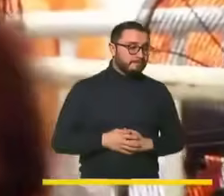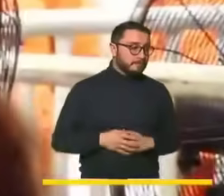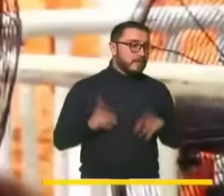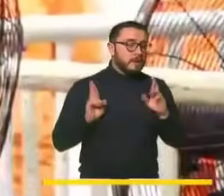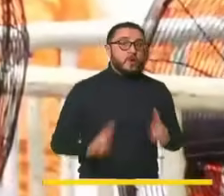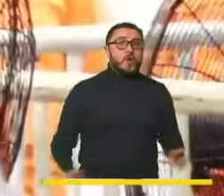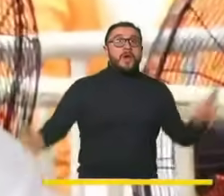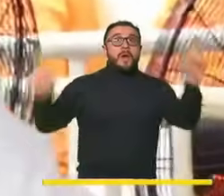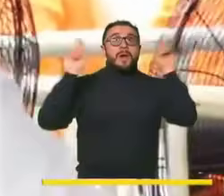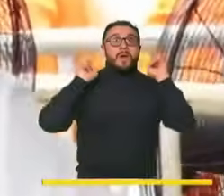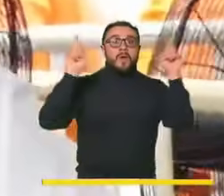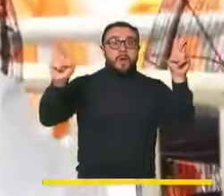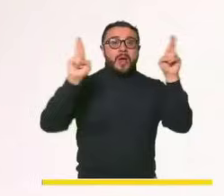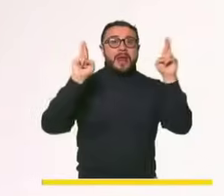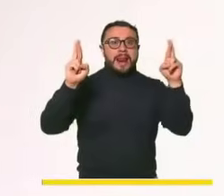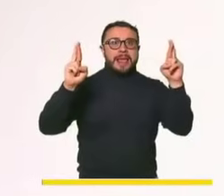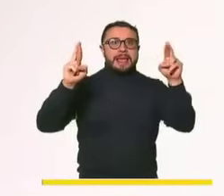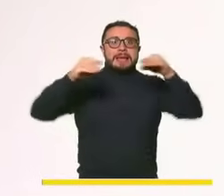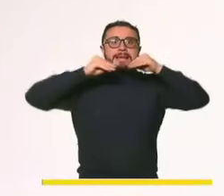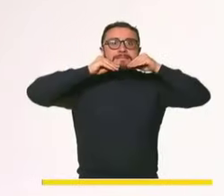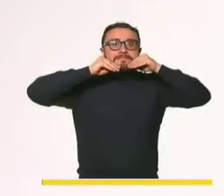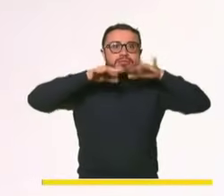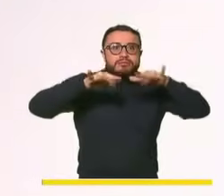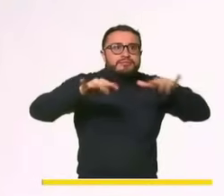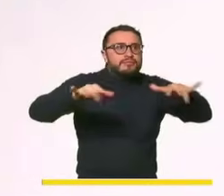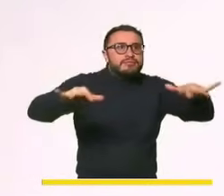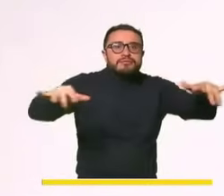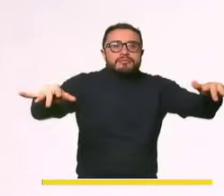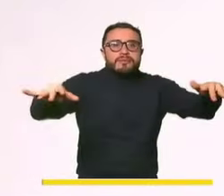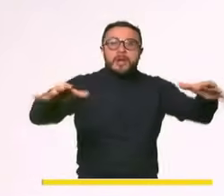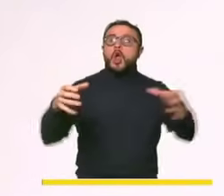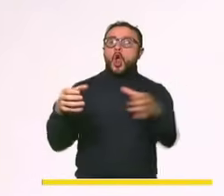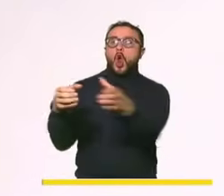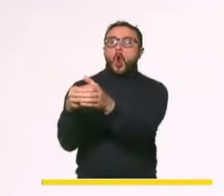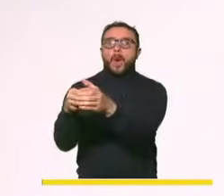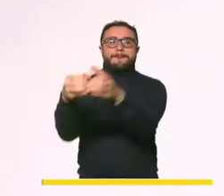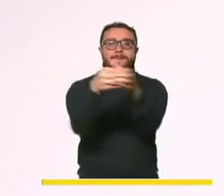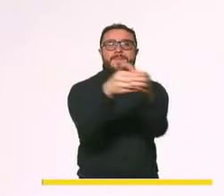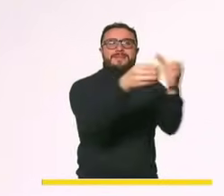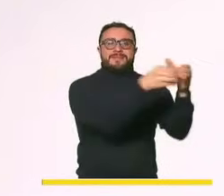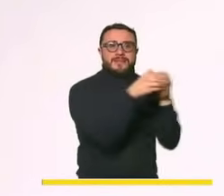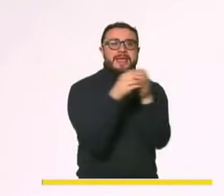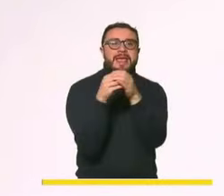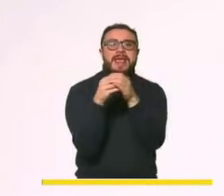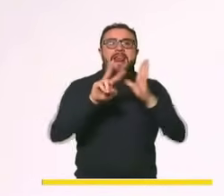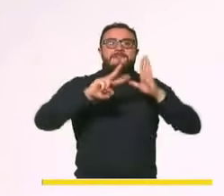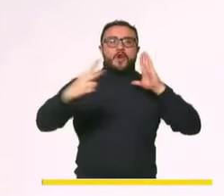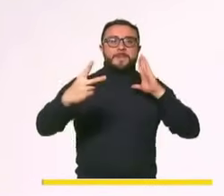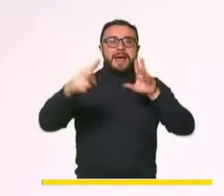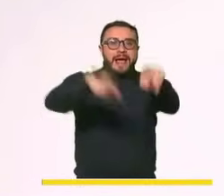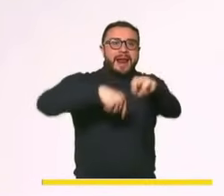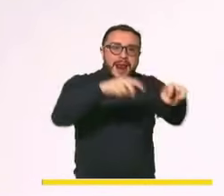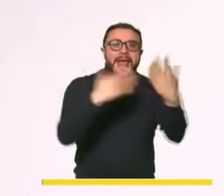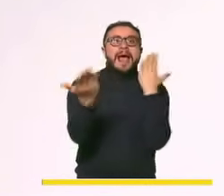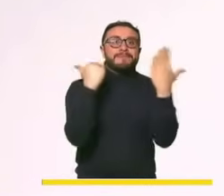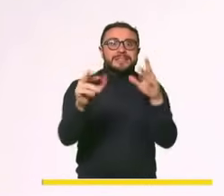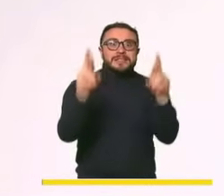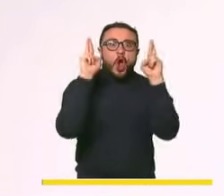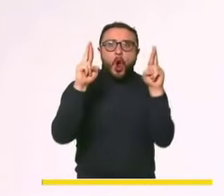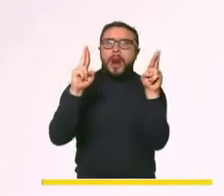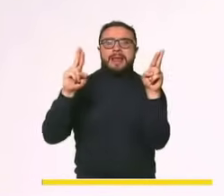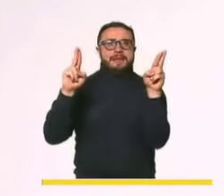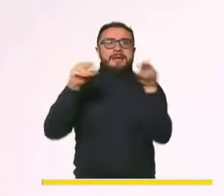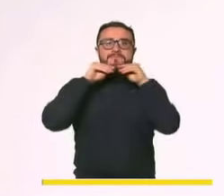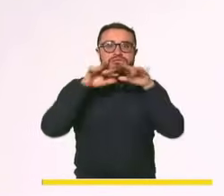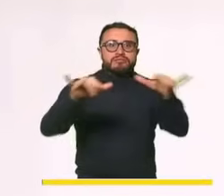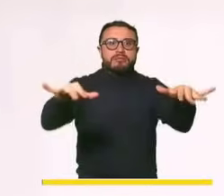Ojalá se propaguen los comités de la reforma agraria campesina. Ojalá puedan